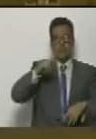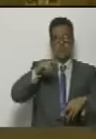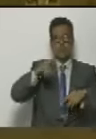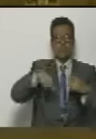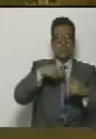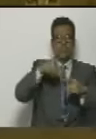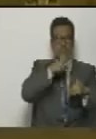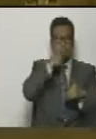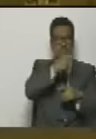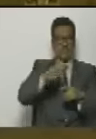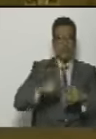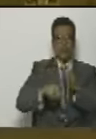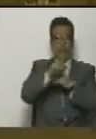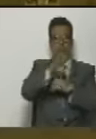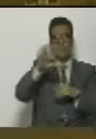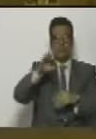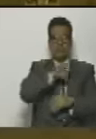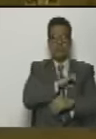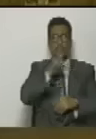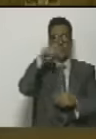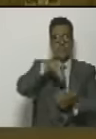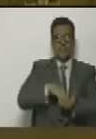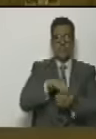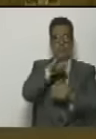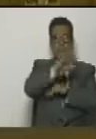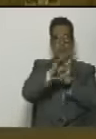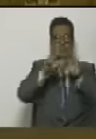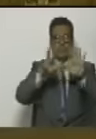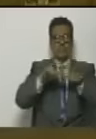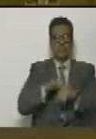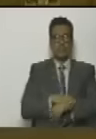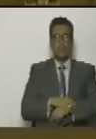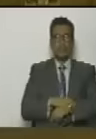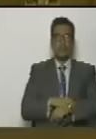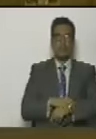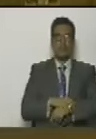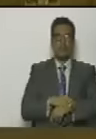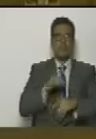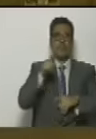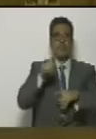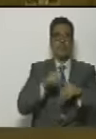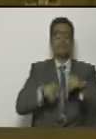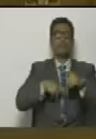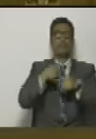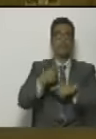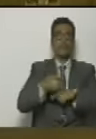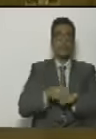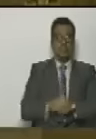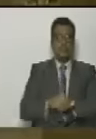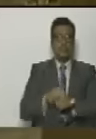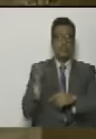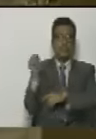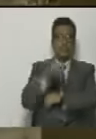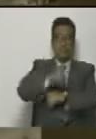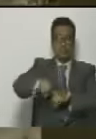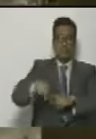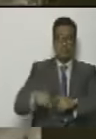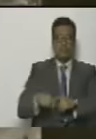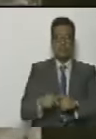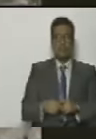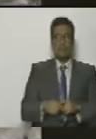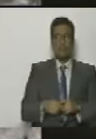revuelta popular del 23 de enero de 1958, que posteriormente derrocaría la